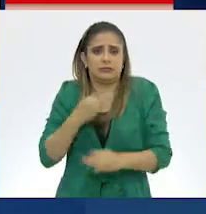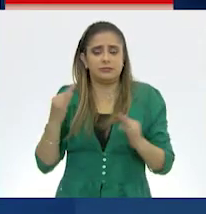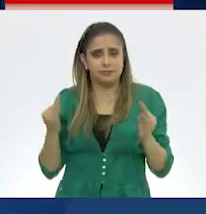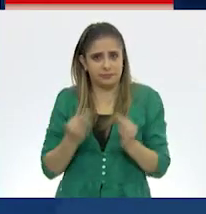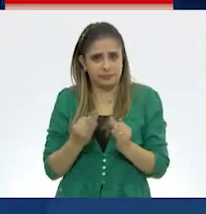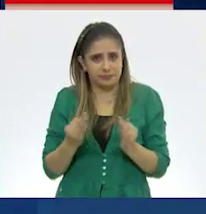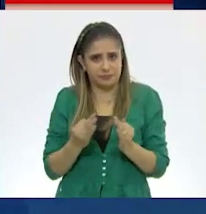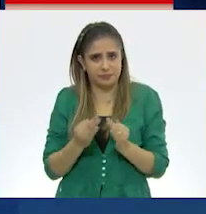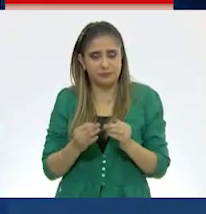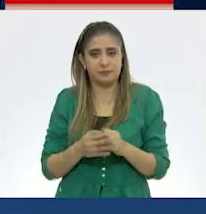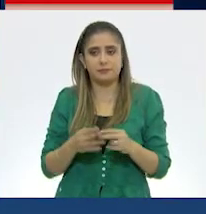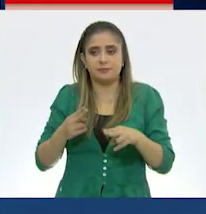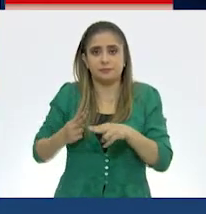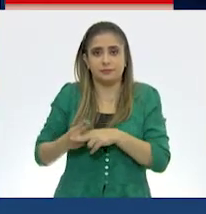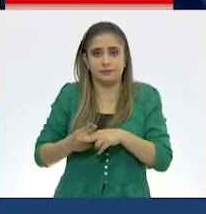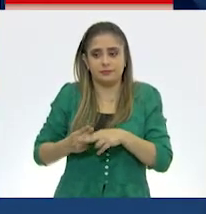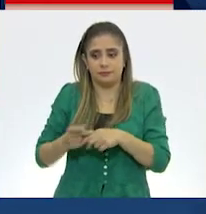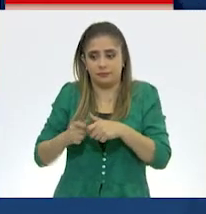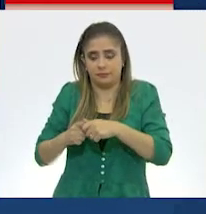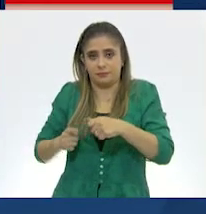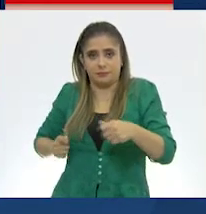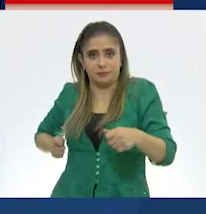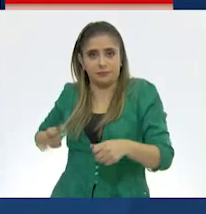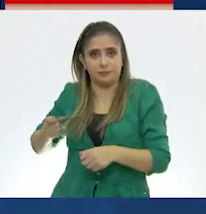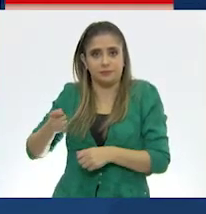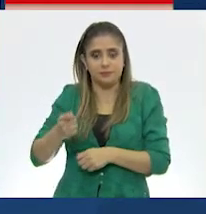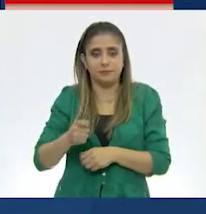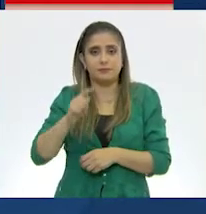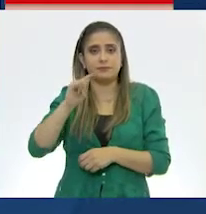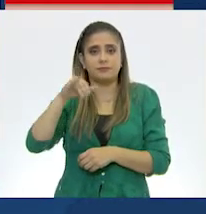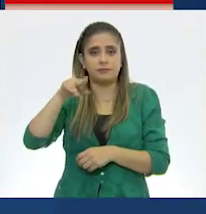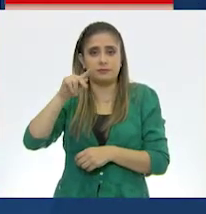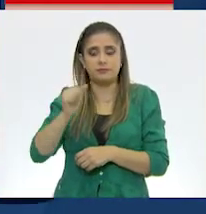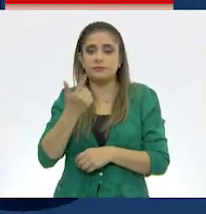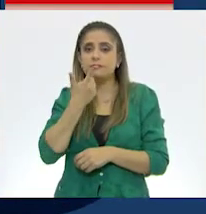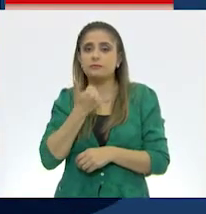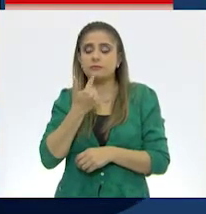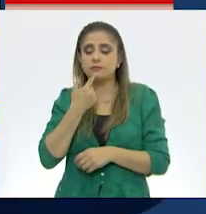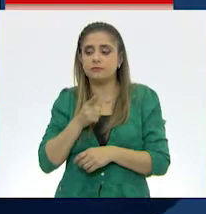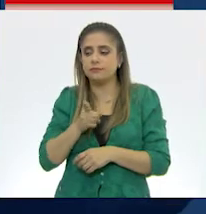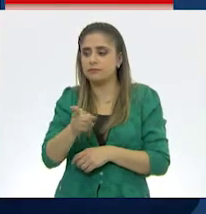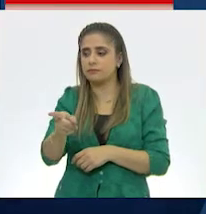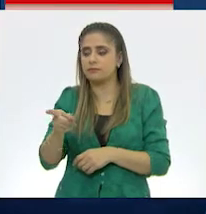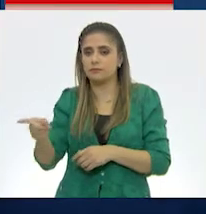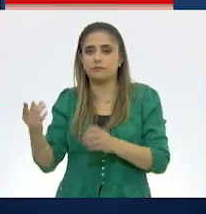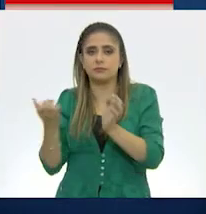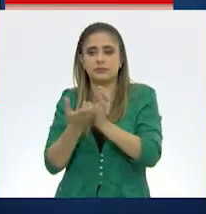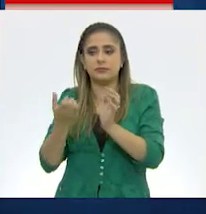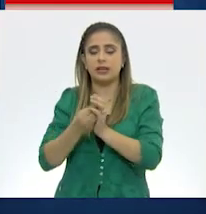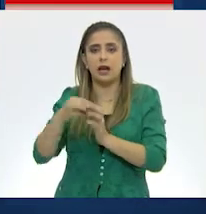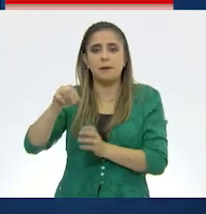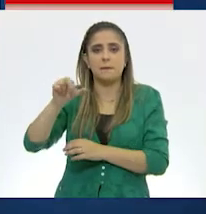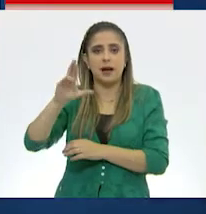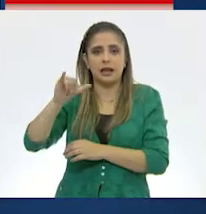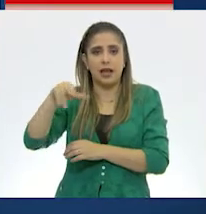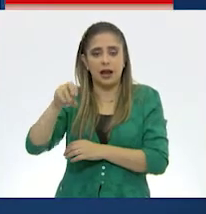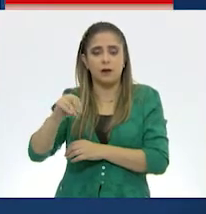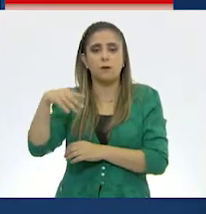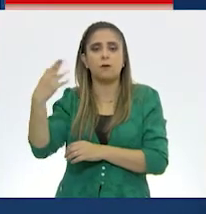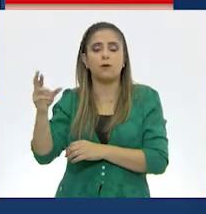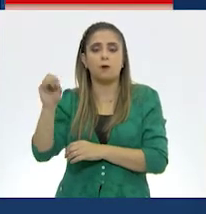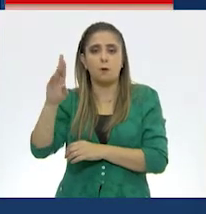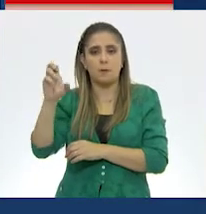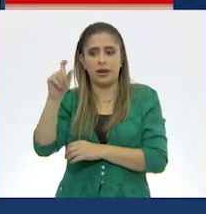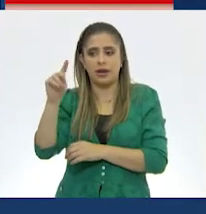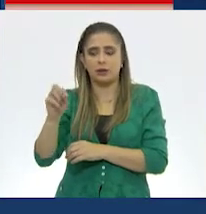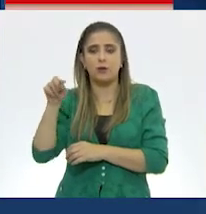Una filosa navaja. La tinta roja señalaba hacia los cuadernos de Mariano y Roberto con un terrible mensaje